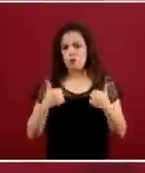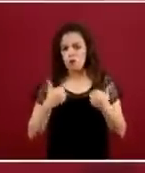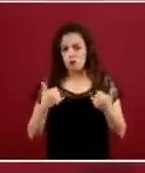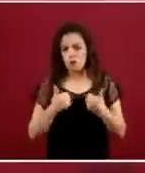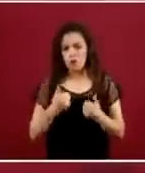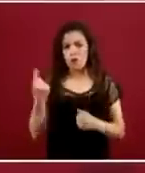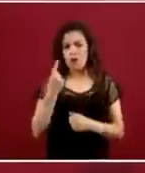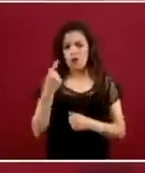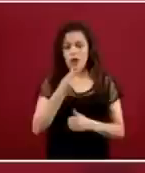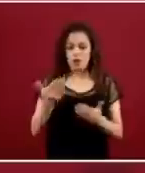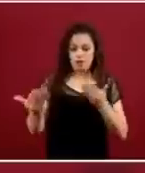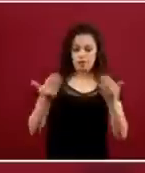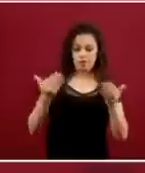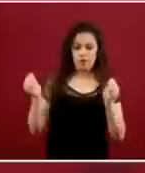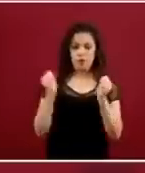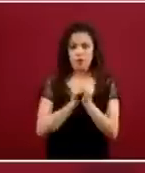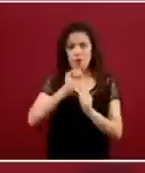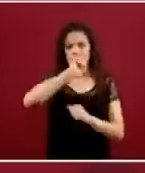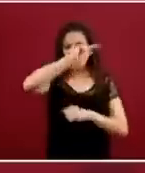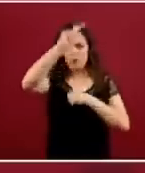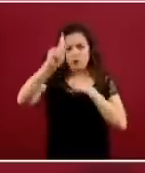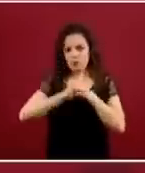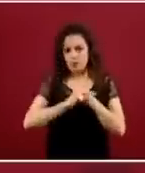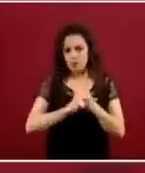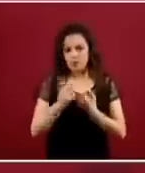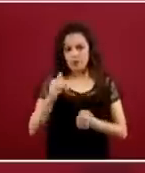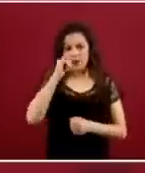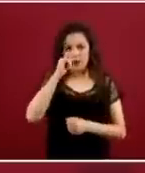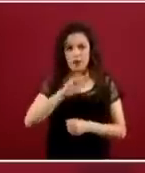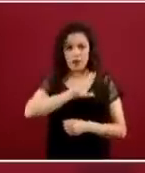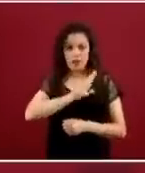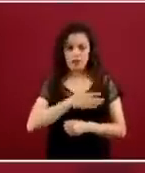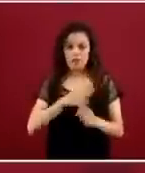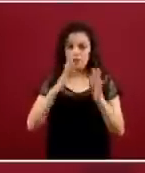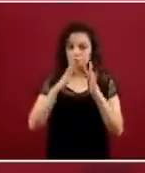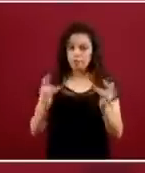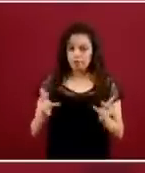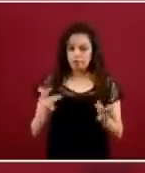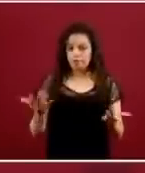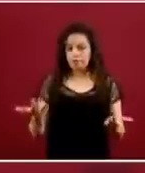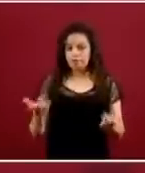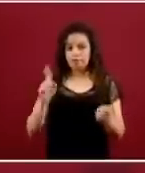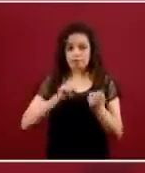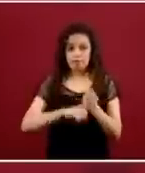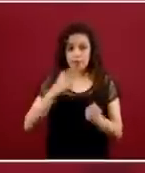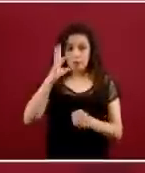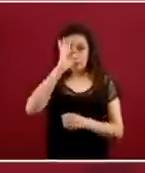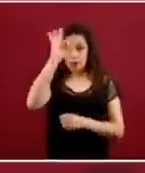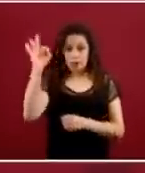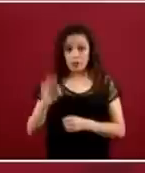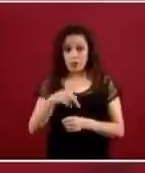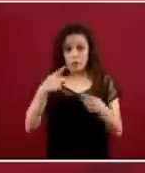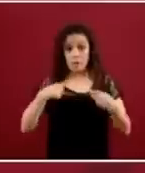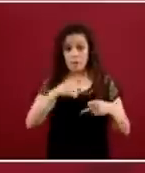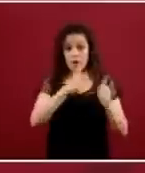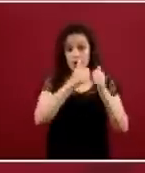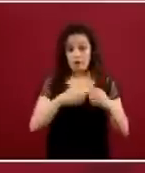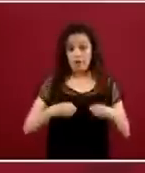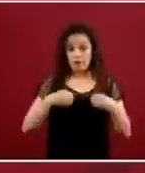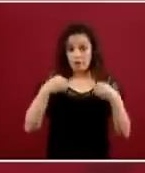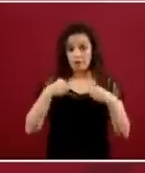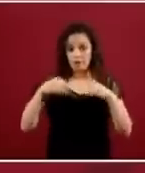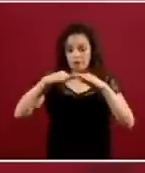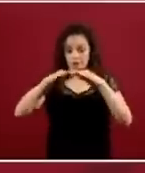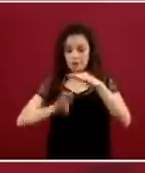países europeos por ejemplo italia españa francia tienen un 50 por ciento de su población está por debajo de los